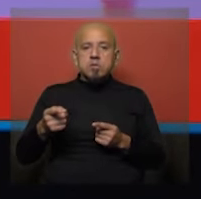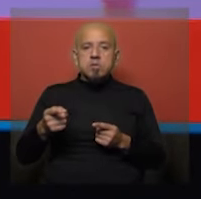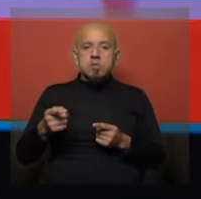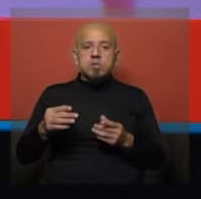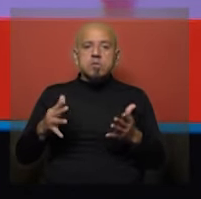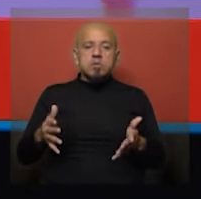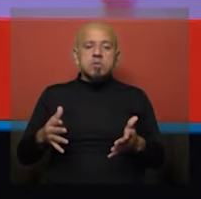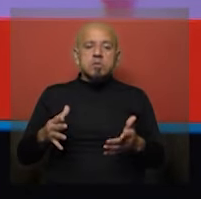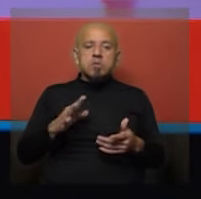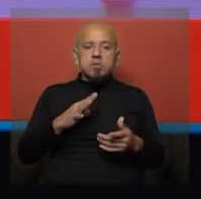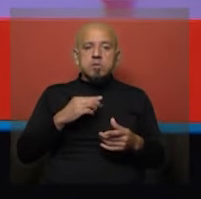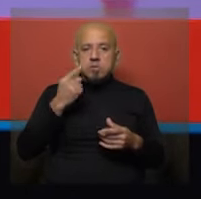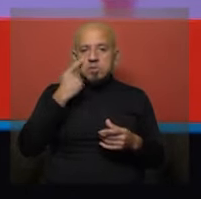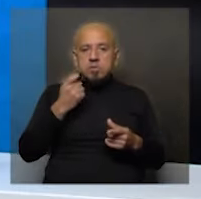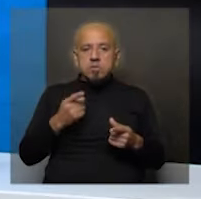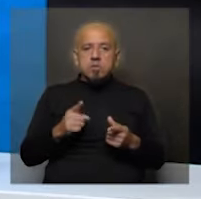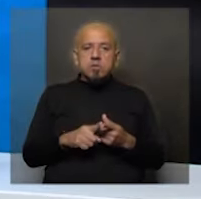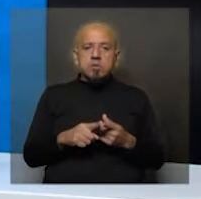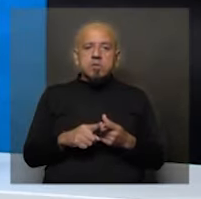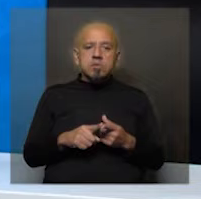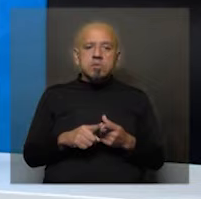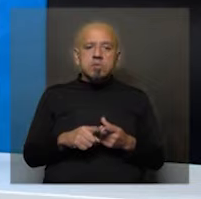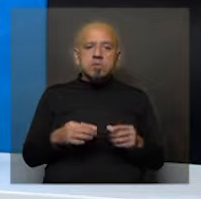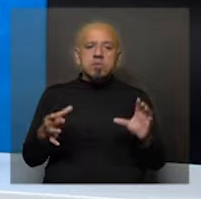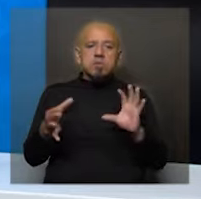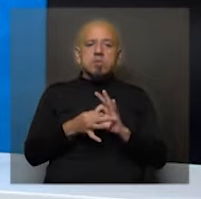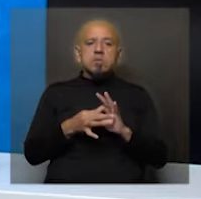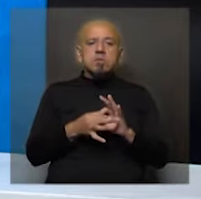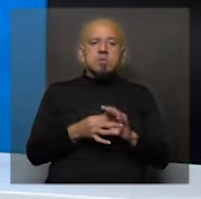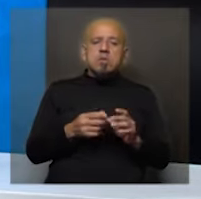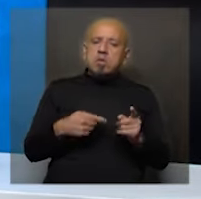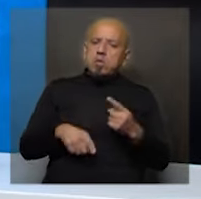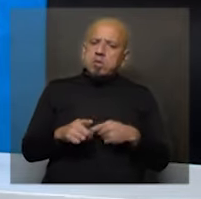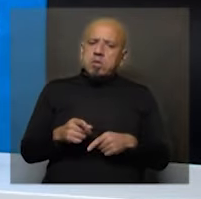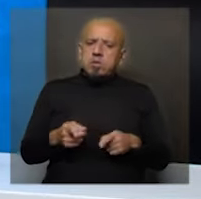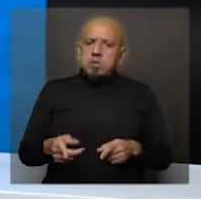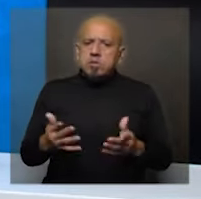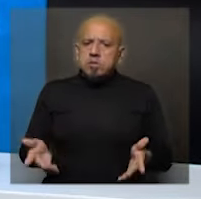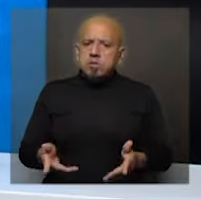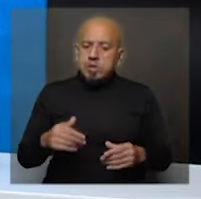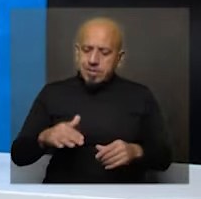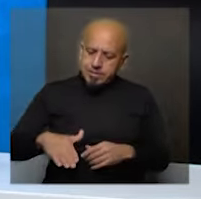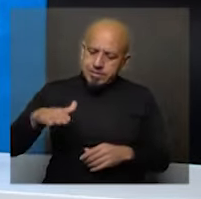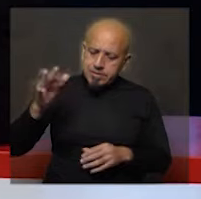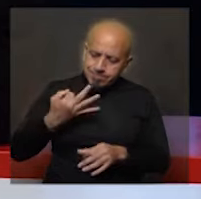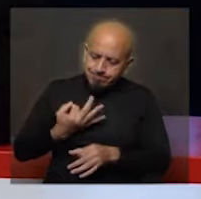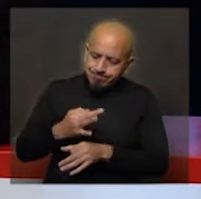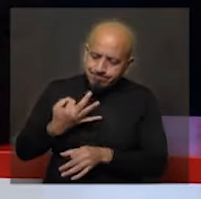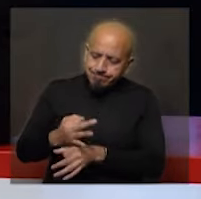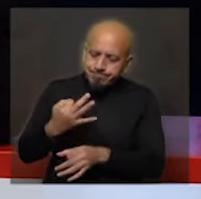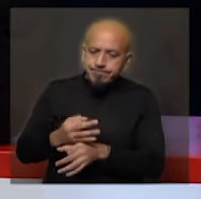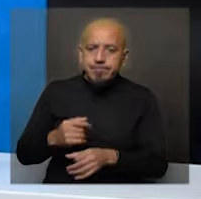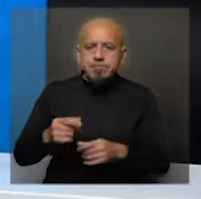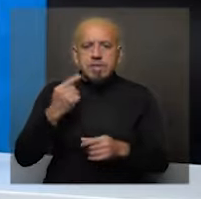es que tenemos detectarlo Bueno un poco conectado con lo que decía recién eso desde chicos ya empezar a educar sobre el tema no para saber por